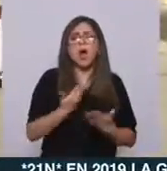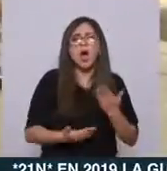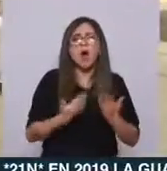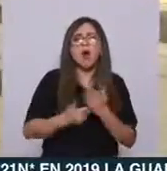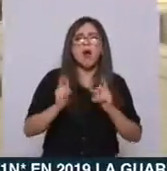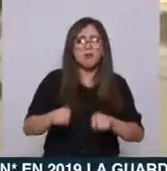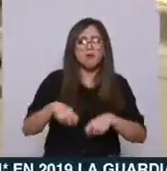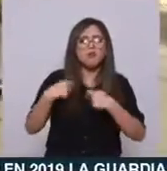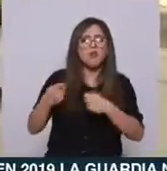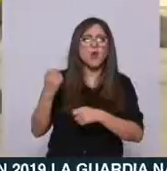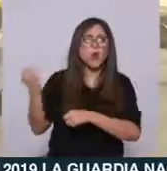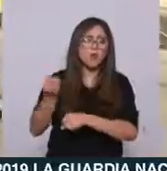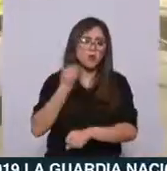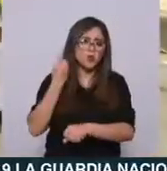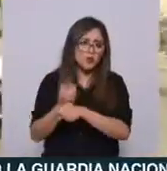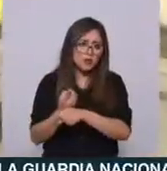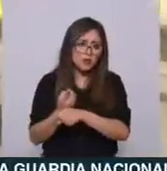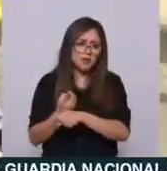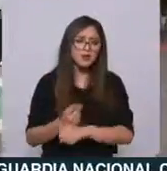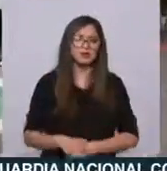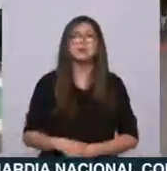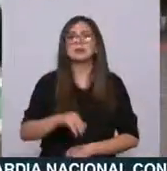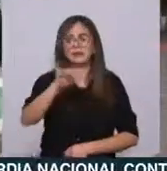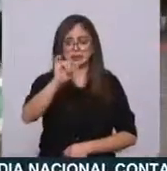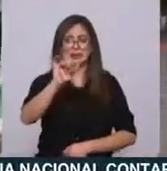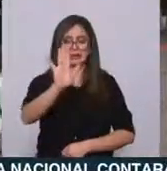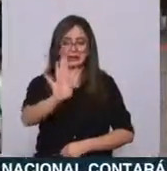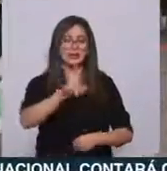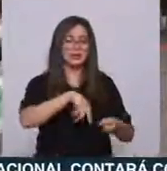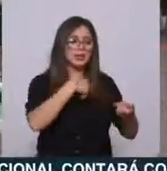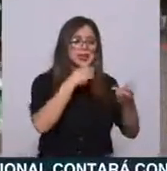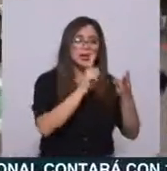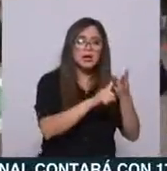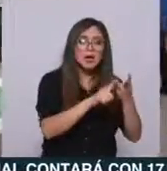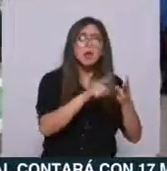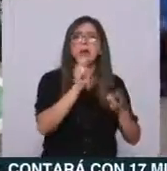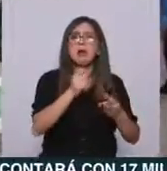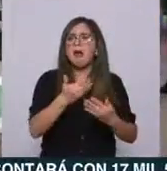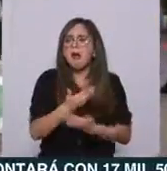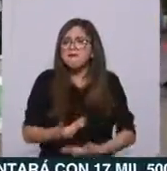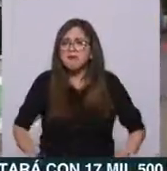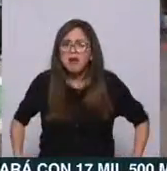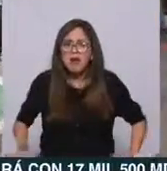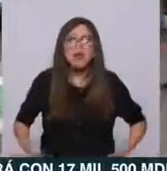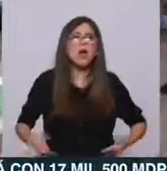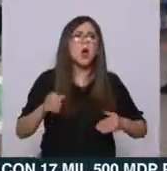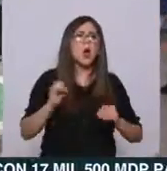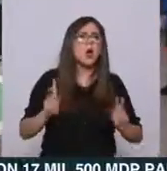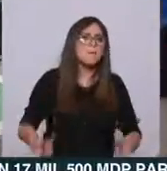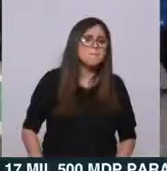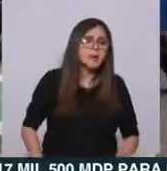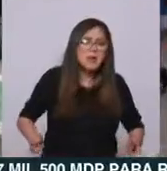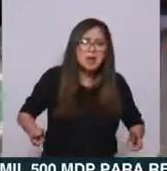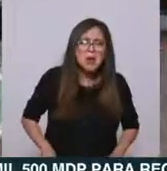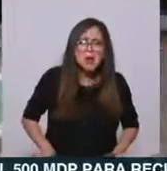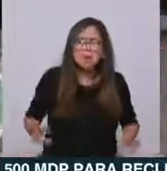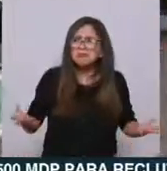que allá voy. El tercer elemento, aunque una falda más o un pantalón menos pareciera